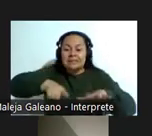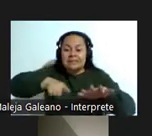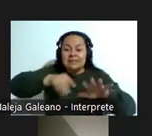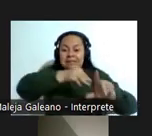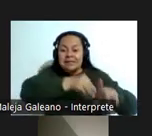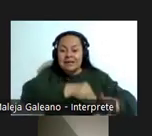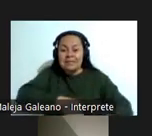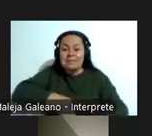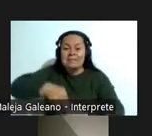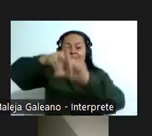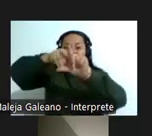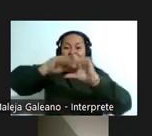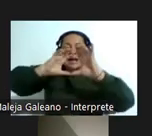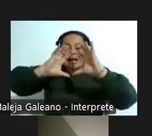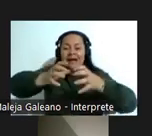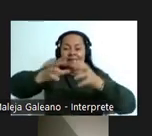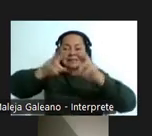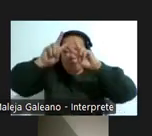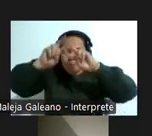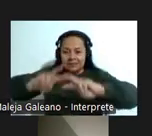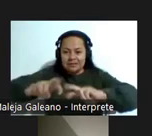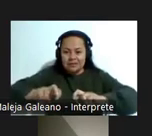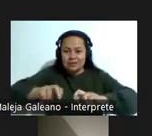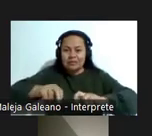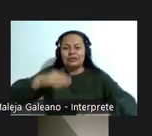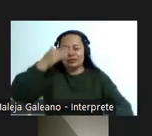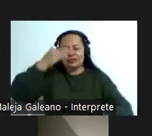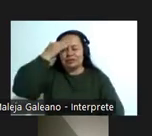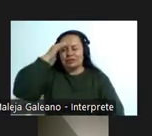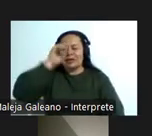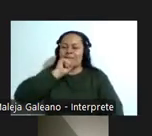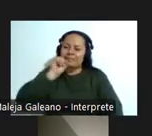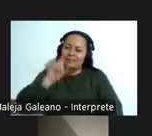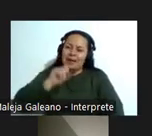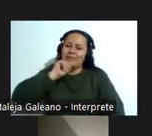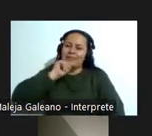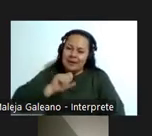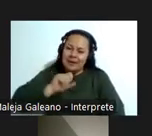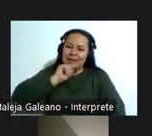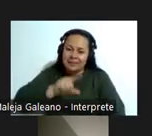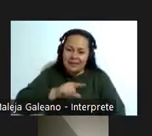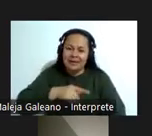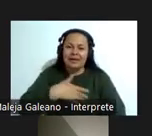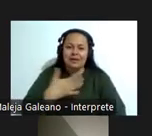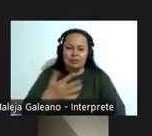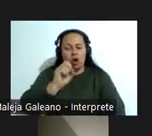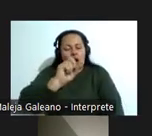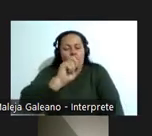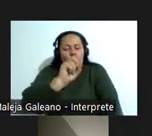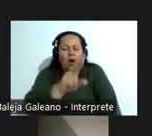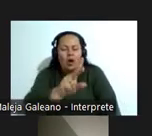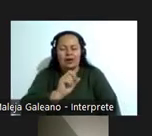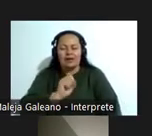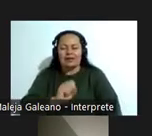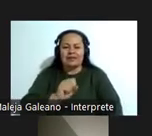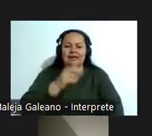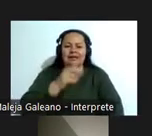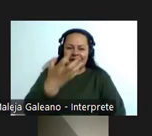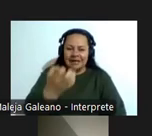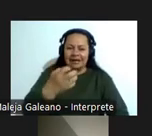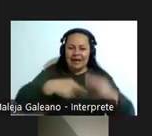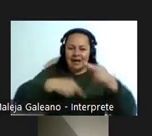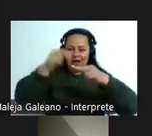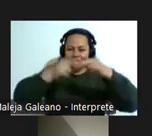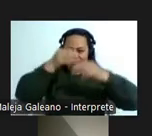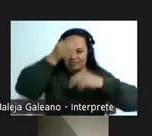clase de investigación, yo sé que les he hecho mucho esa pregunta, ¿no? Como, ok, ¿quieres construir conocimiento con